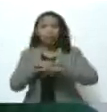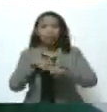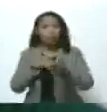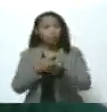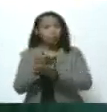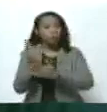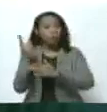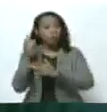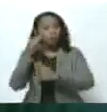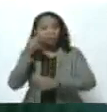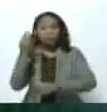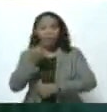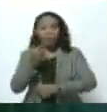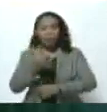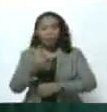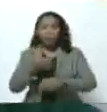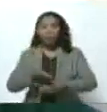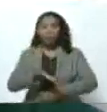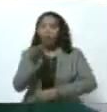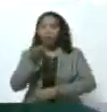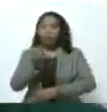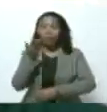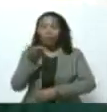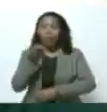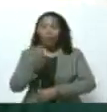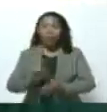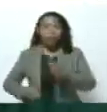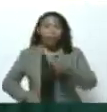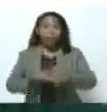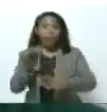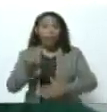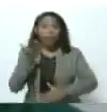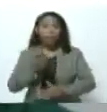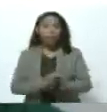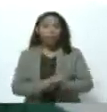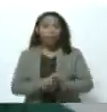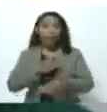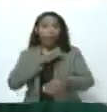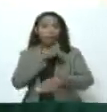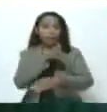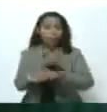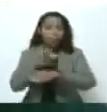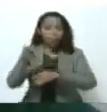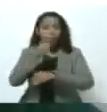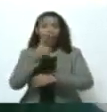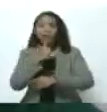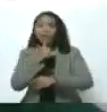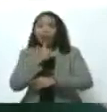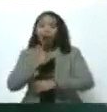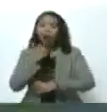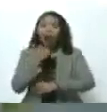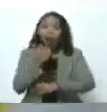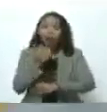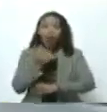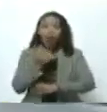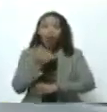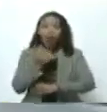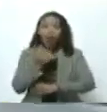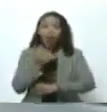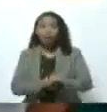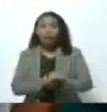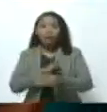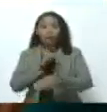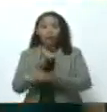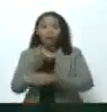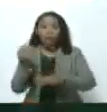es realmente loable y es fundamental. Es irnos a buscar quienes puedan tener deficiencia y problemas de